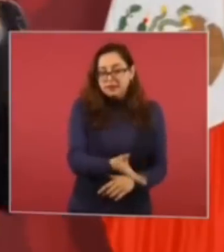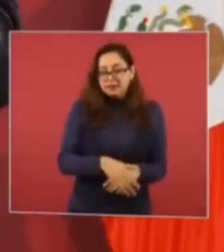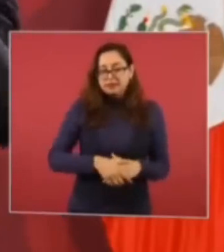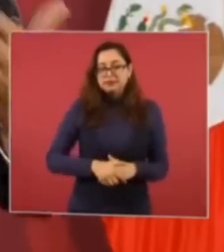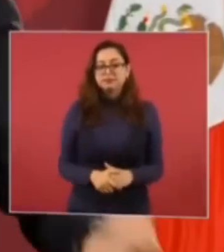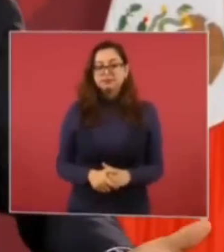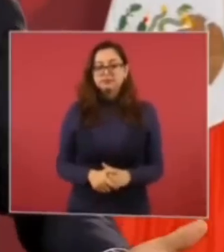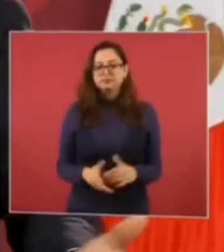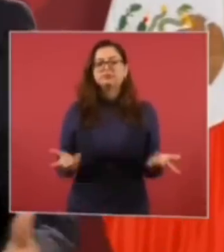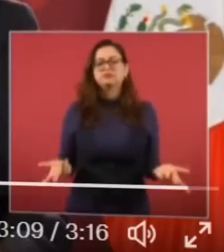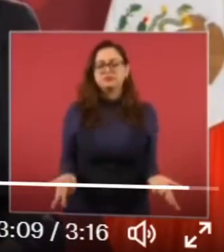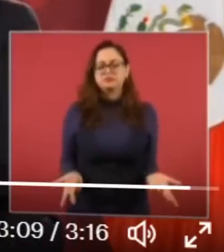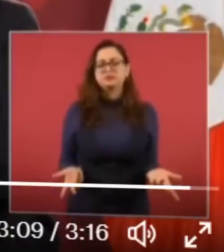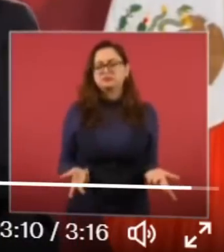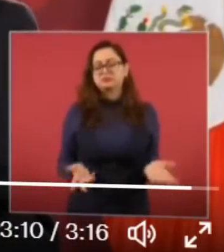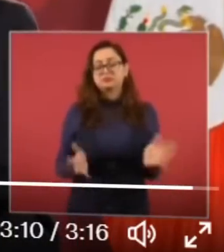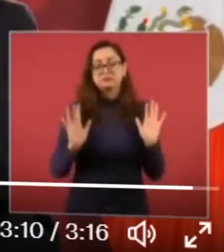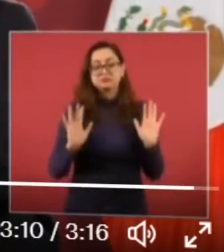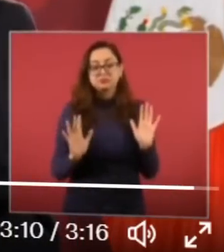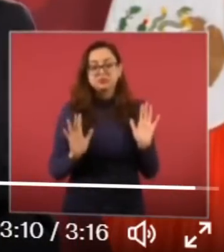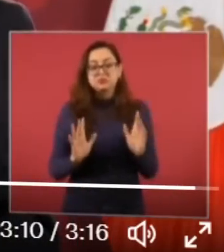dejar de luchar